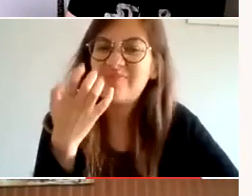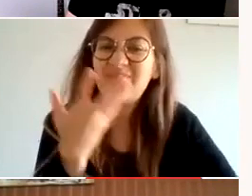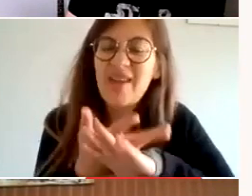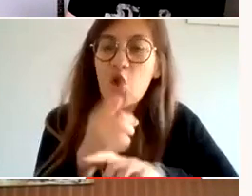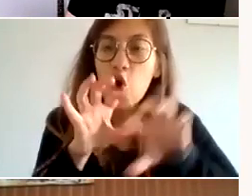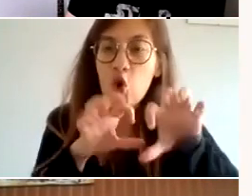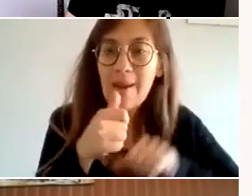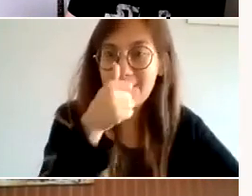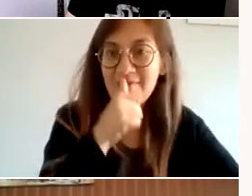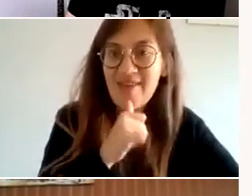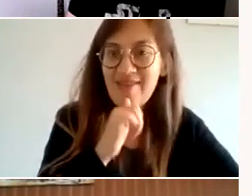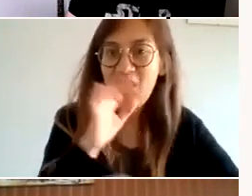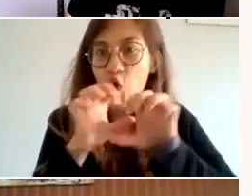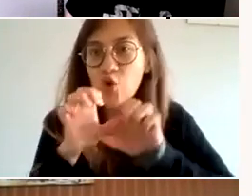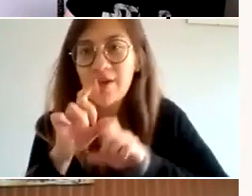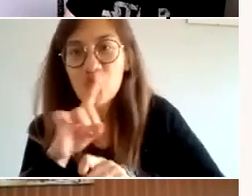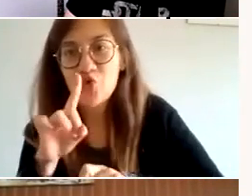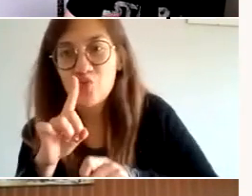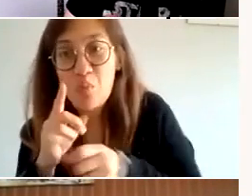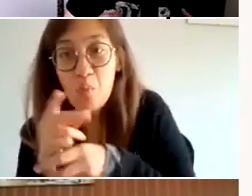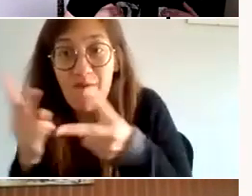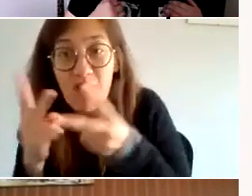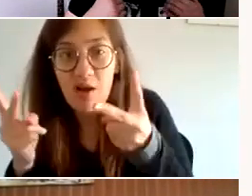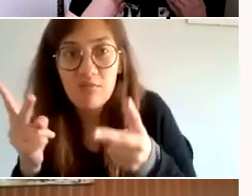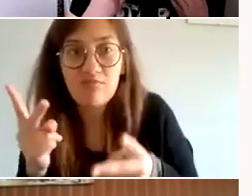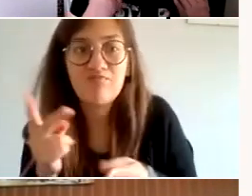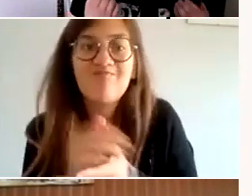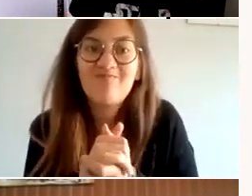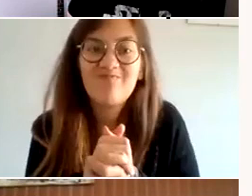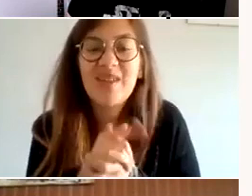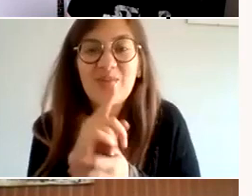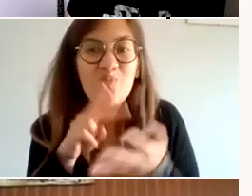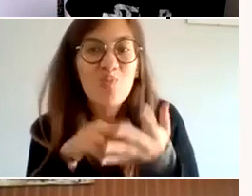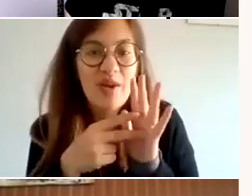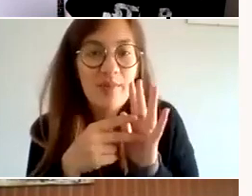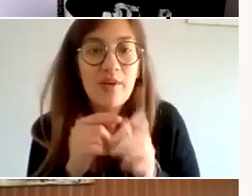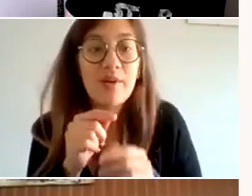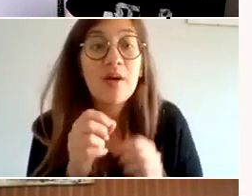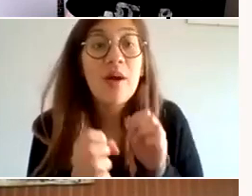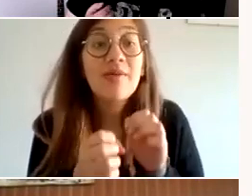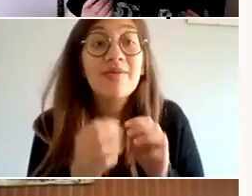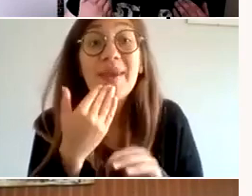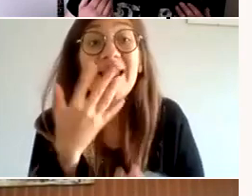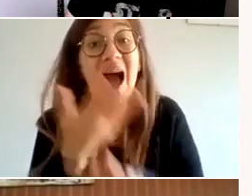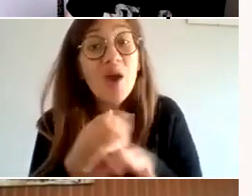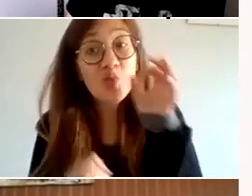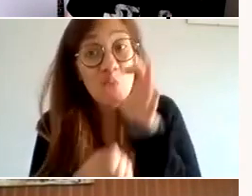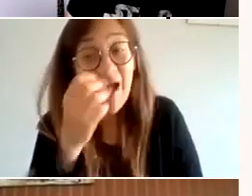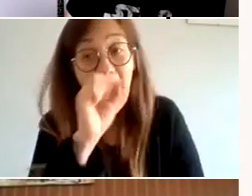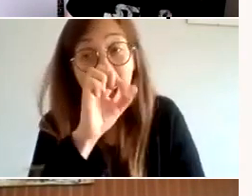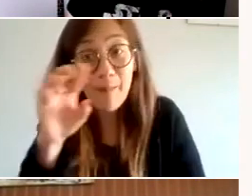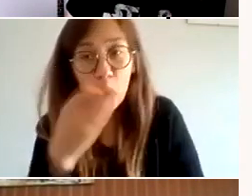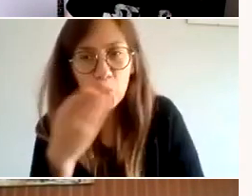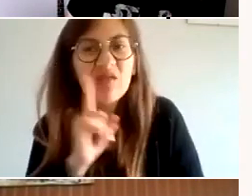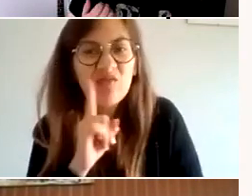Entonces, se crearon algunas aplicaciones que se llamó de colaboración instantánea, que de hecho ustedes ya tienen acceso a